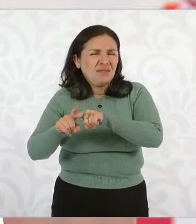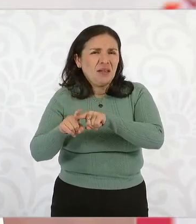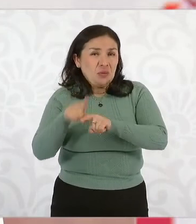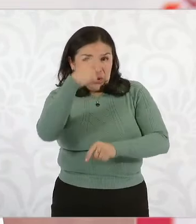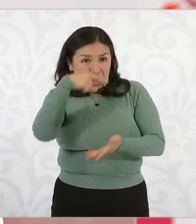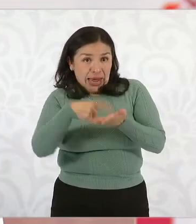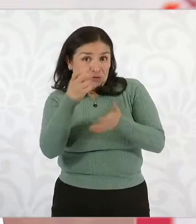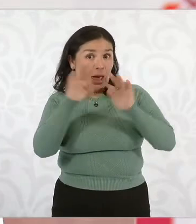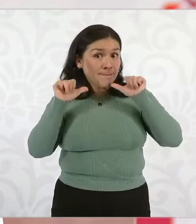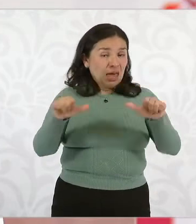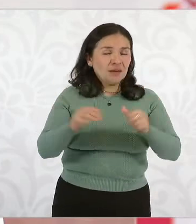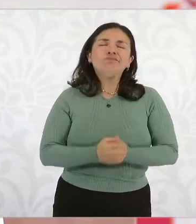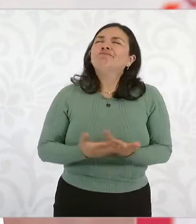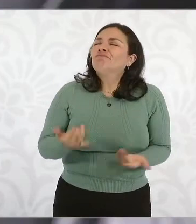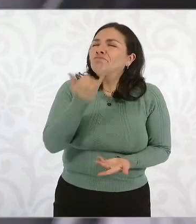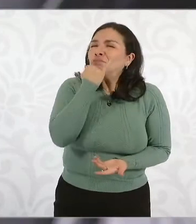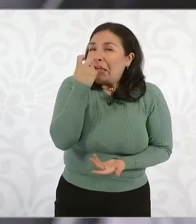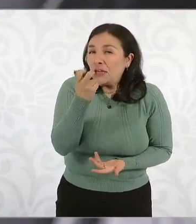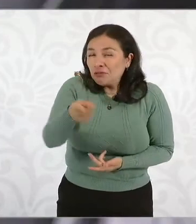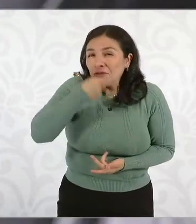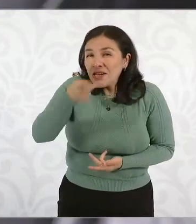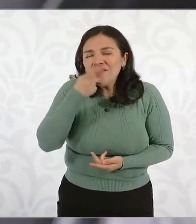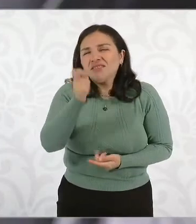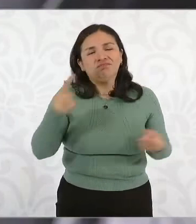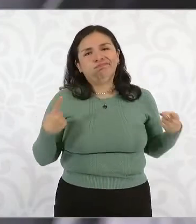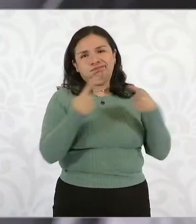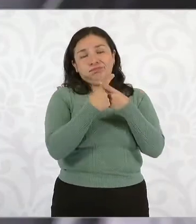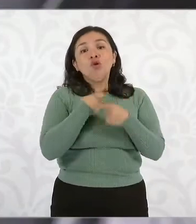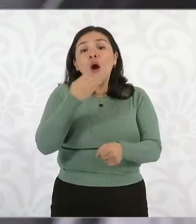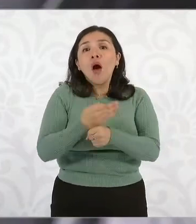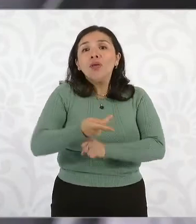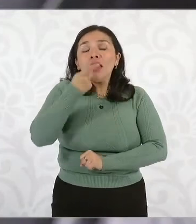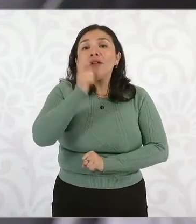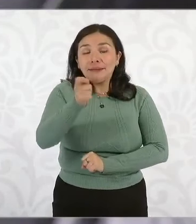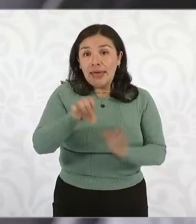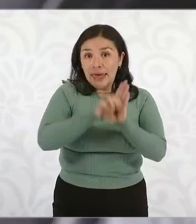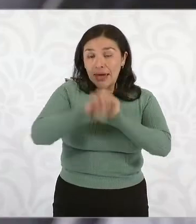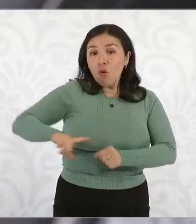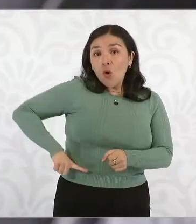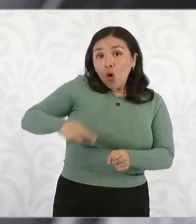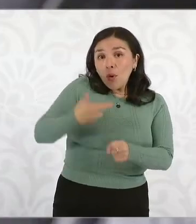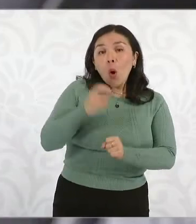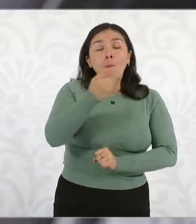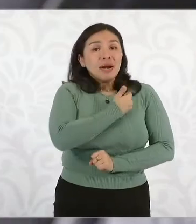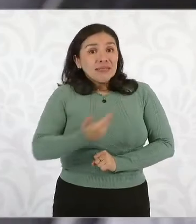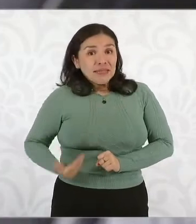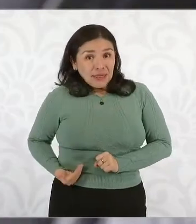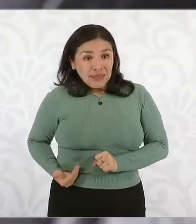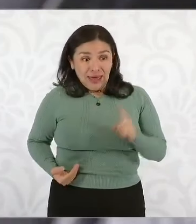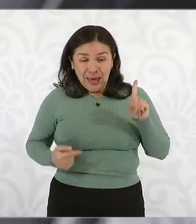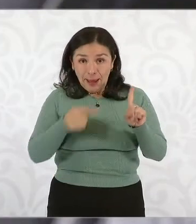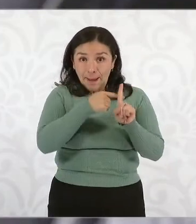que estamos diciendo aquí es que un gobernador, un presidente, una presidenta, tiene que garantizar el